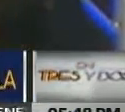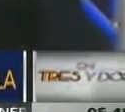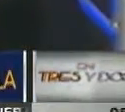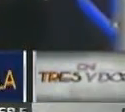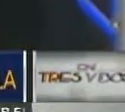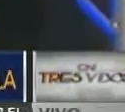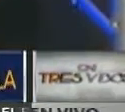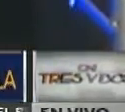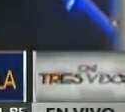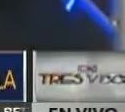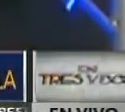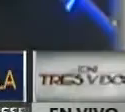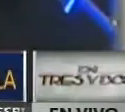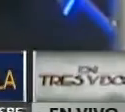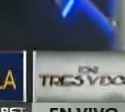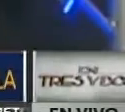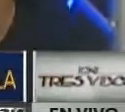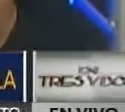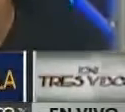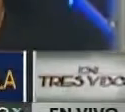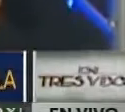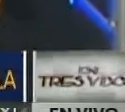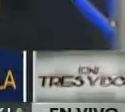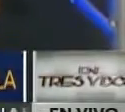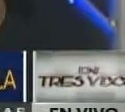de más dulzor, que jardine mi